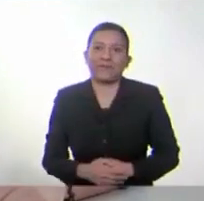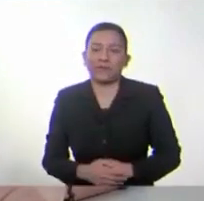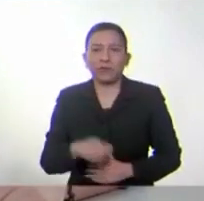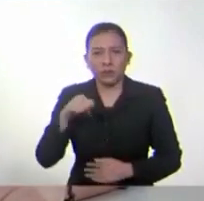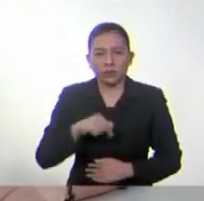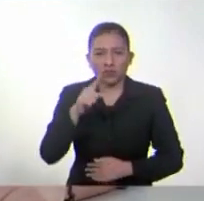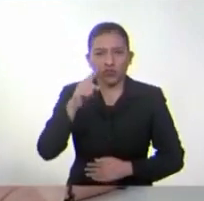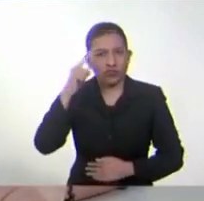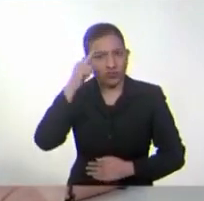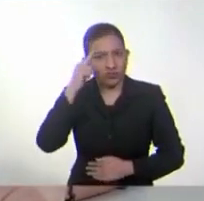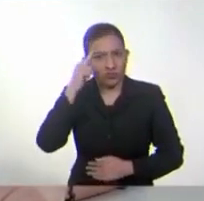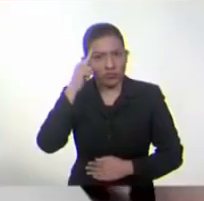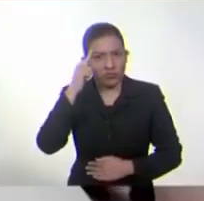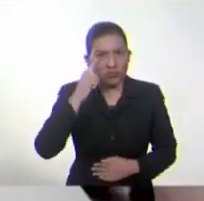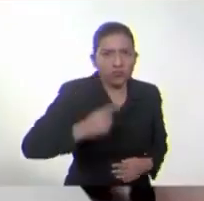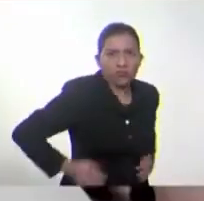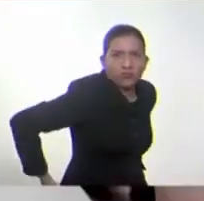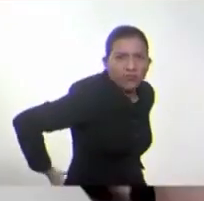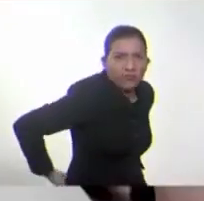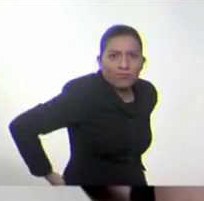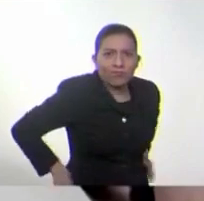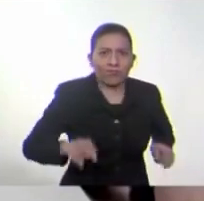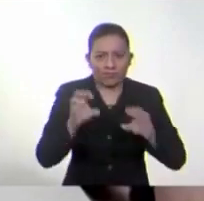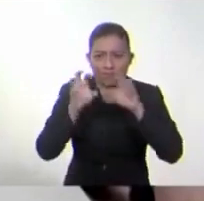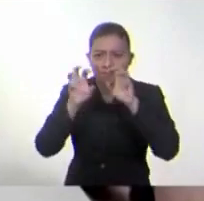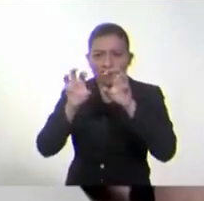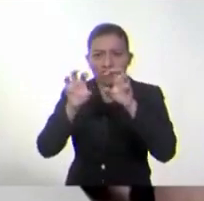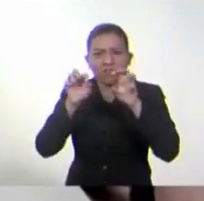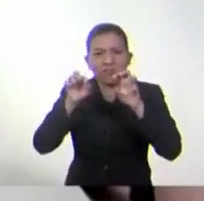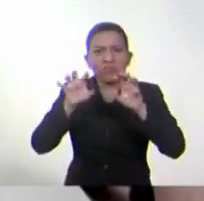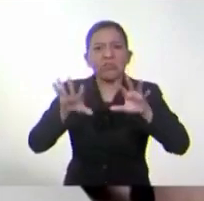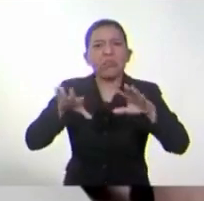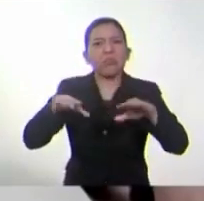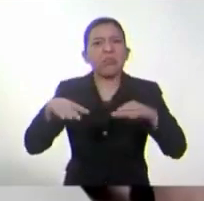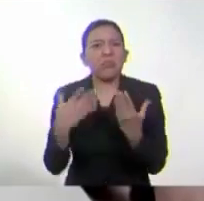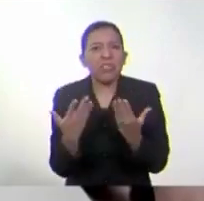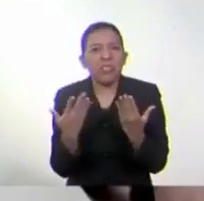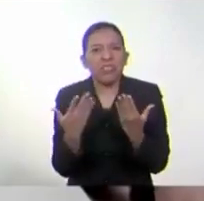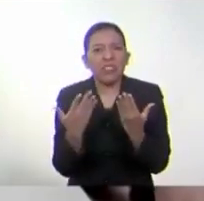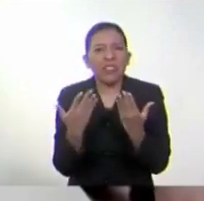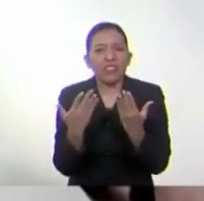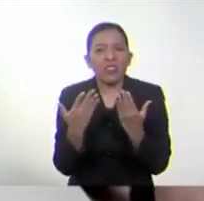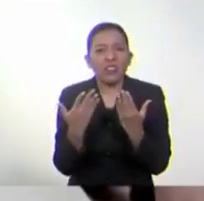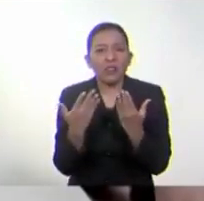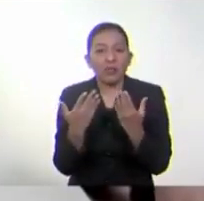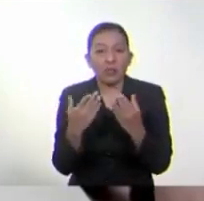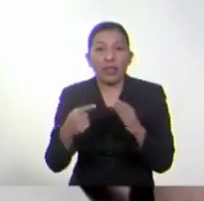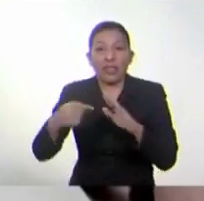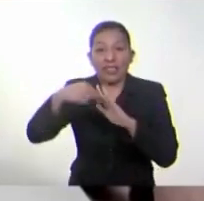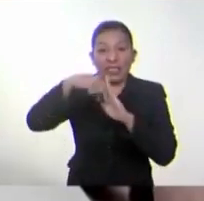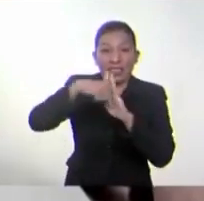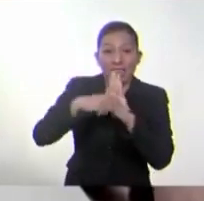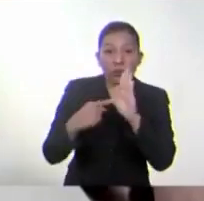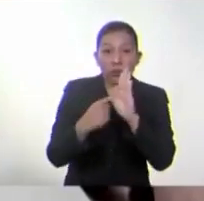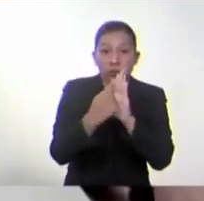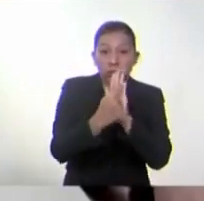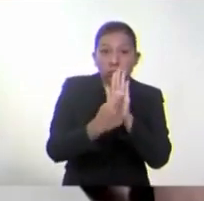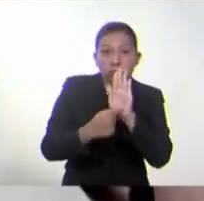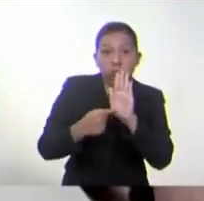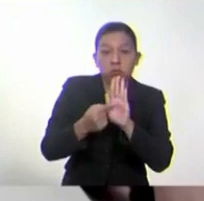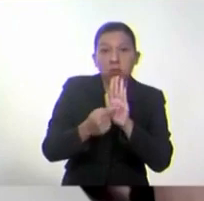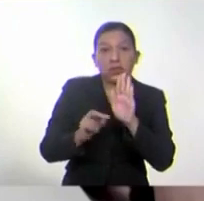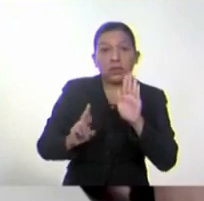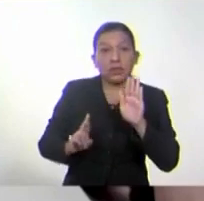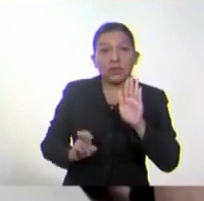riñón. Un riñón está formado por la corteza renal, la médula renal, la